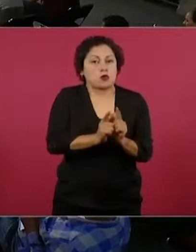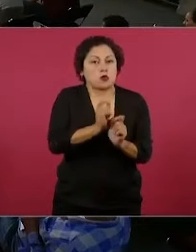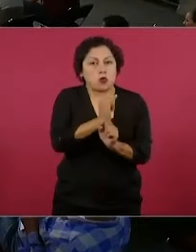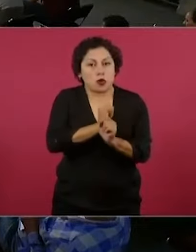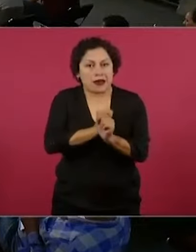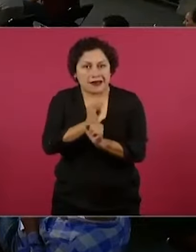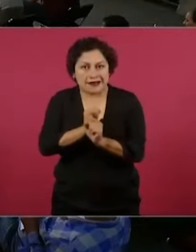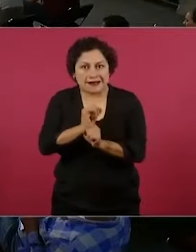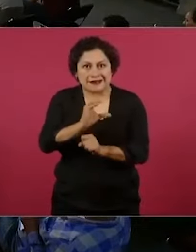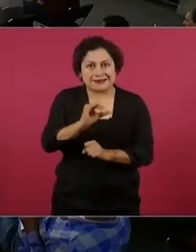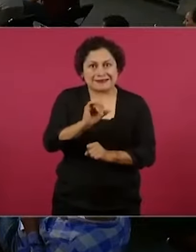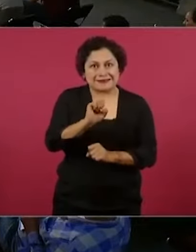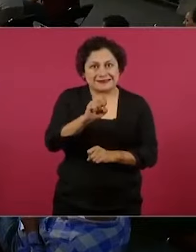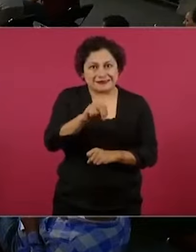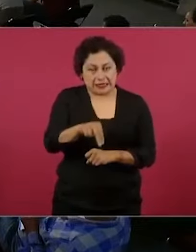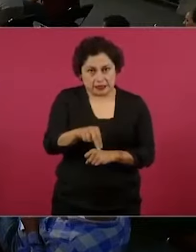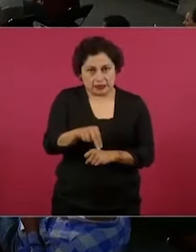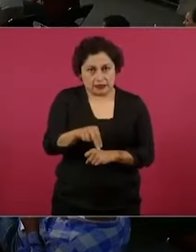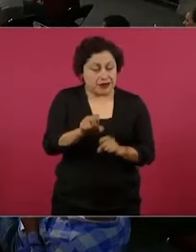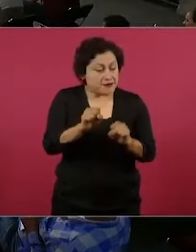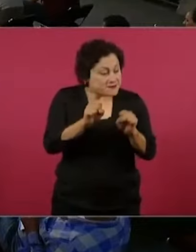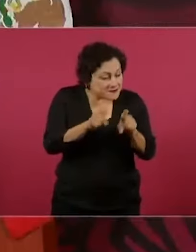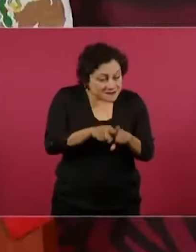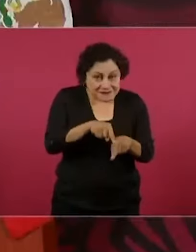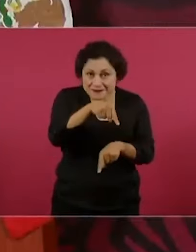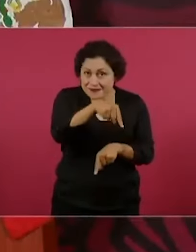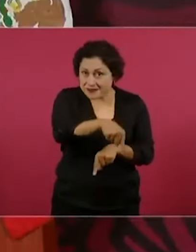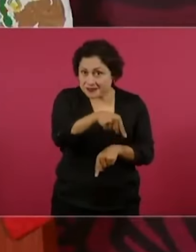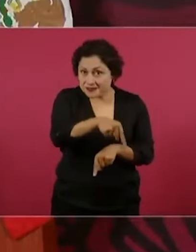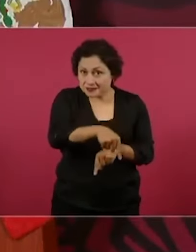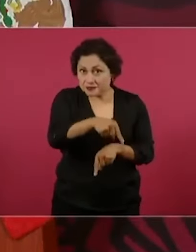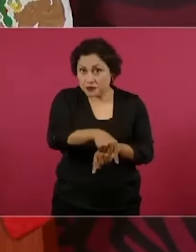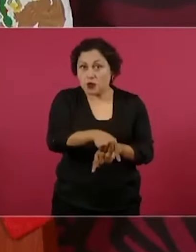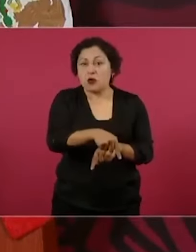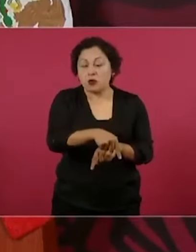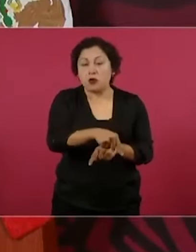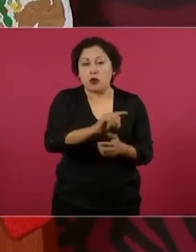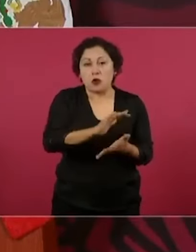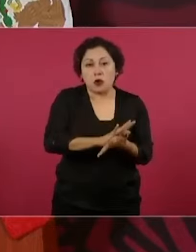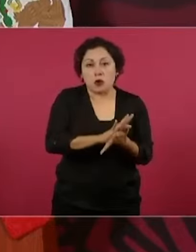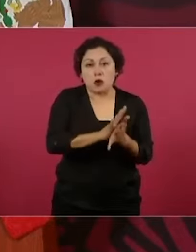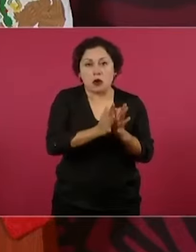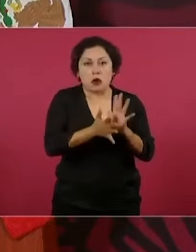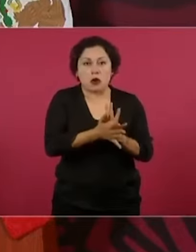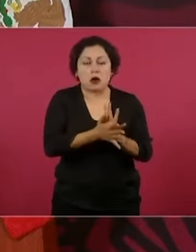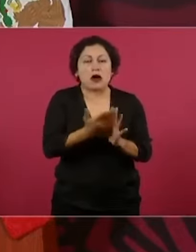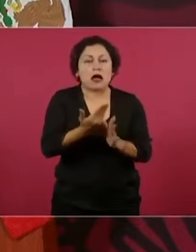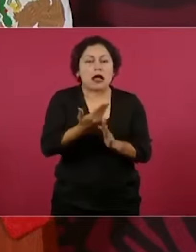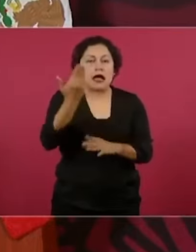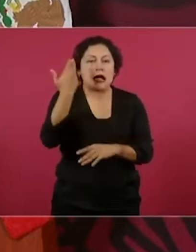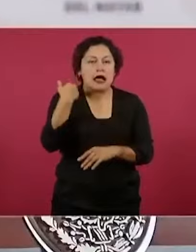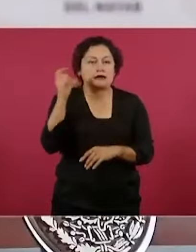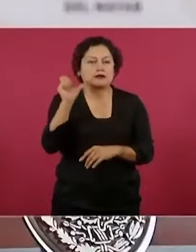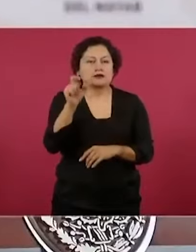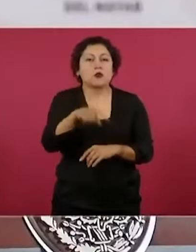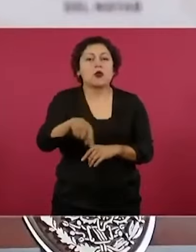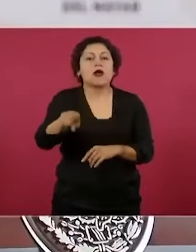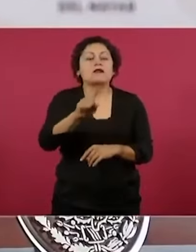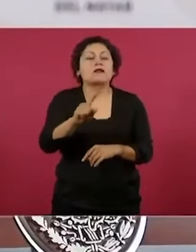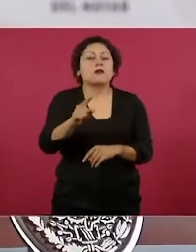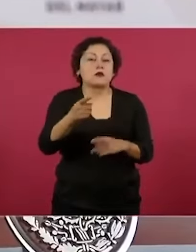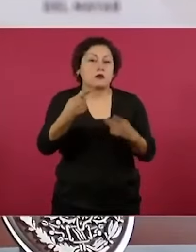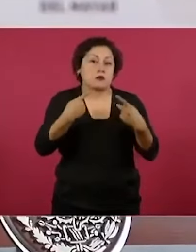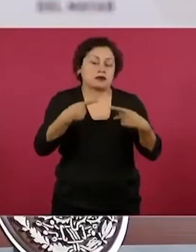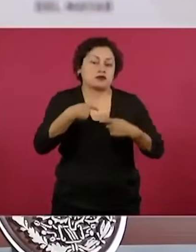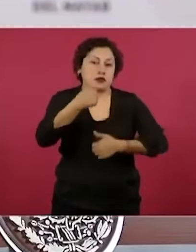gente nociva del equipo de García Luna a en el gobierno. Entonces, me parece que parecía más bien un amague entre cómplices.